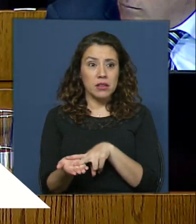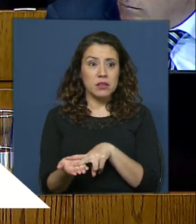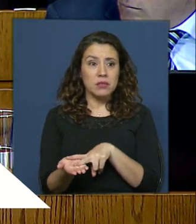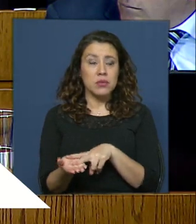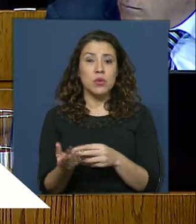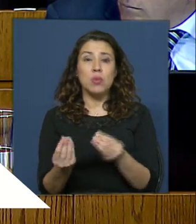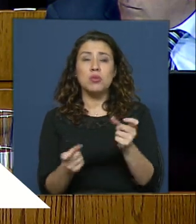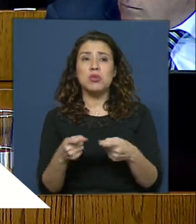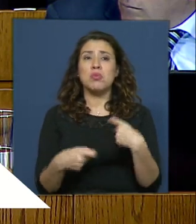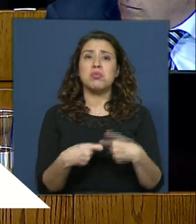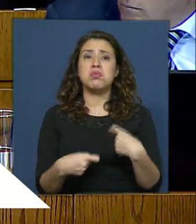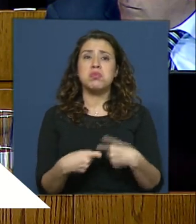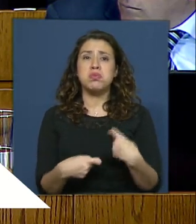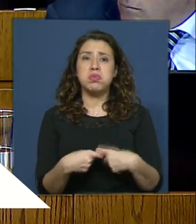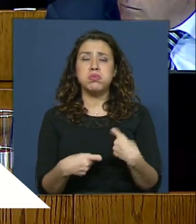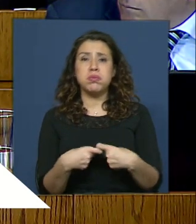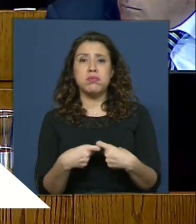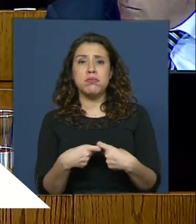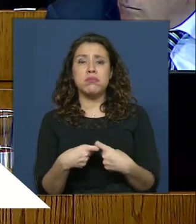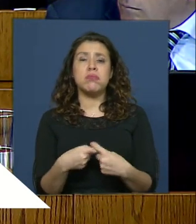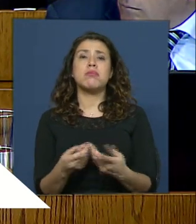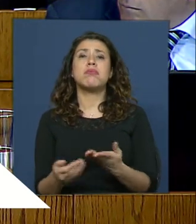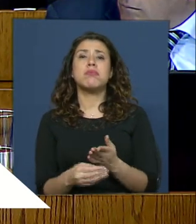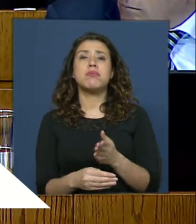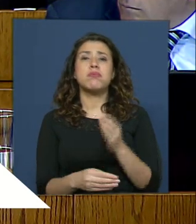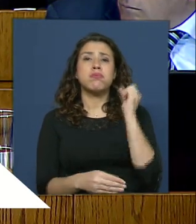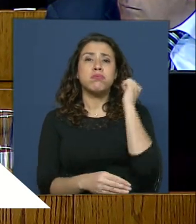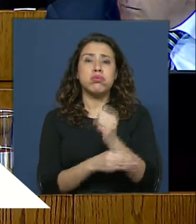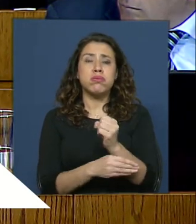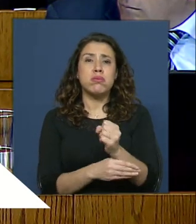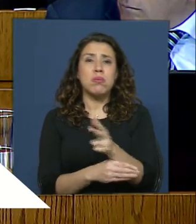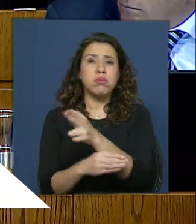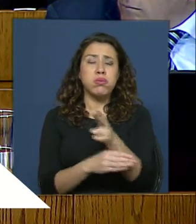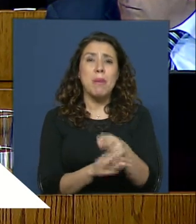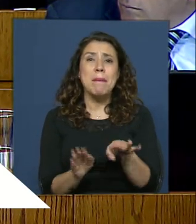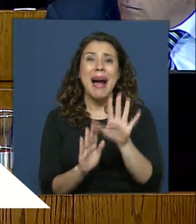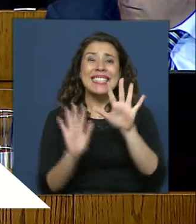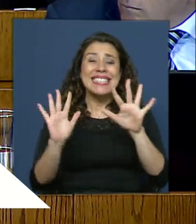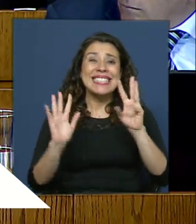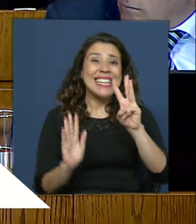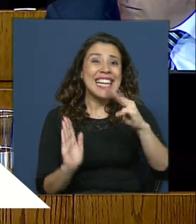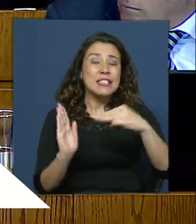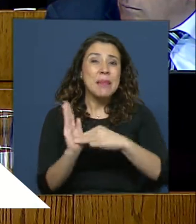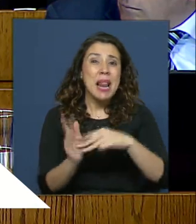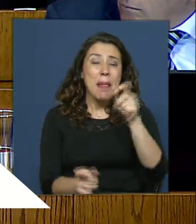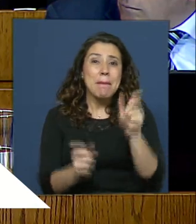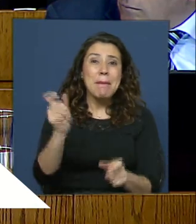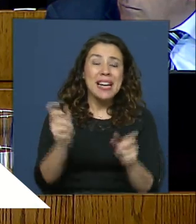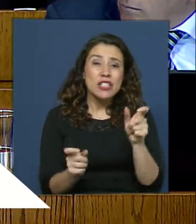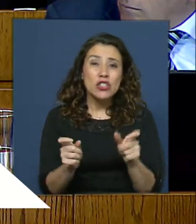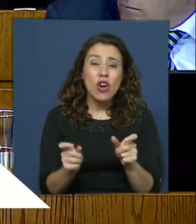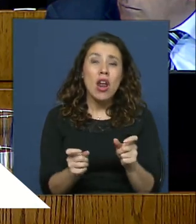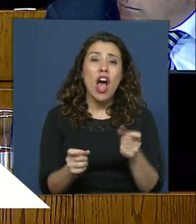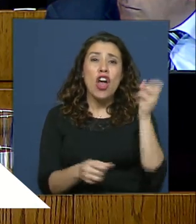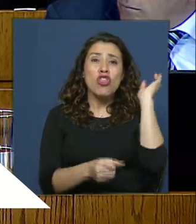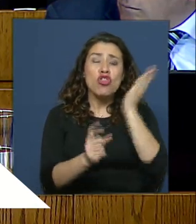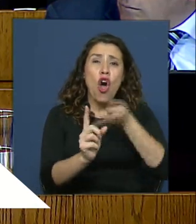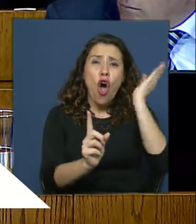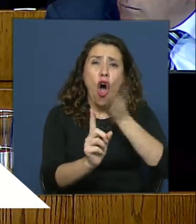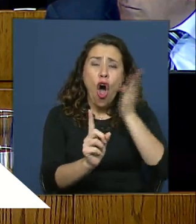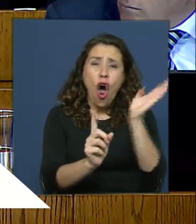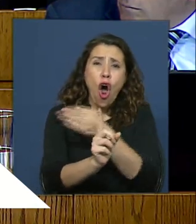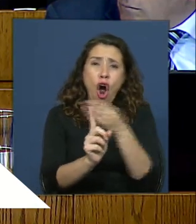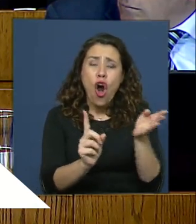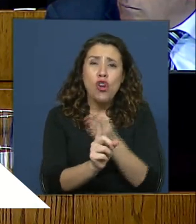que muchos negaban, como el asesinato de más de 3.000 personas y la tortura y desaparición forzada y otras vejaciones a sus